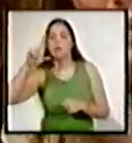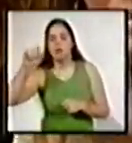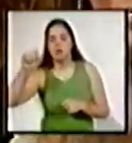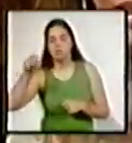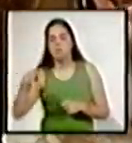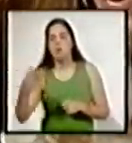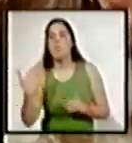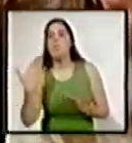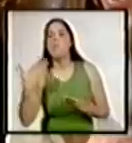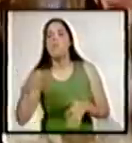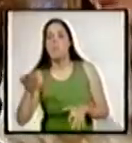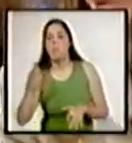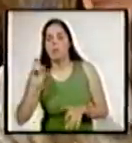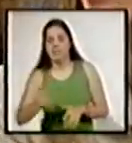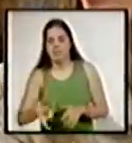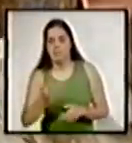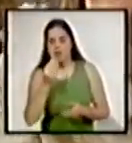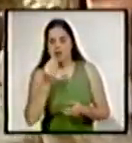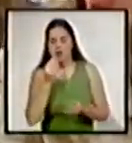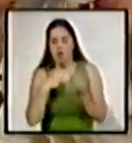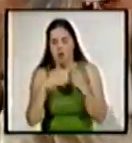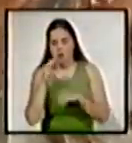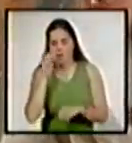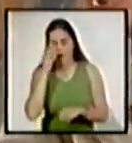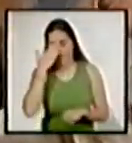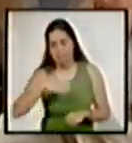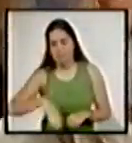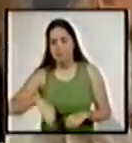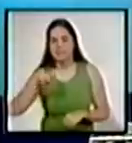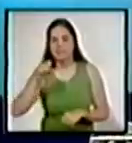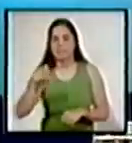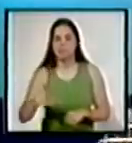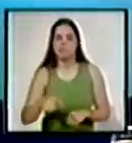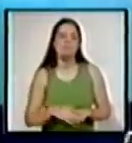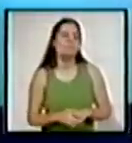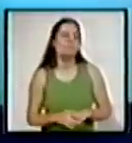también, a nuestras invitadas. Obviamente. ¡Qué rico!